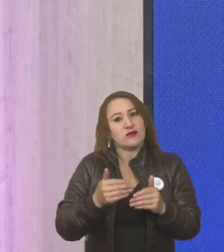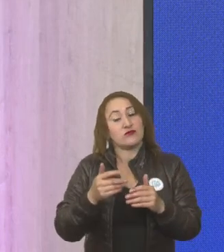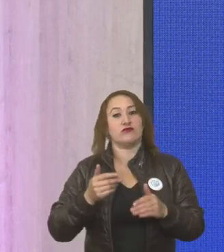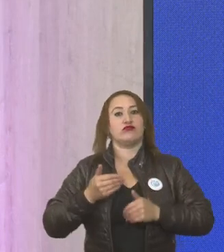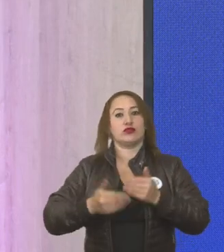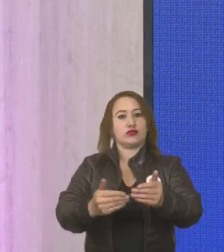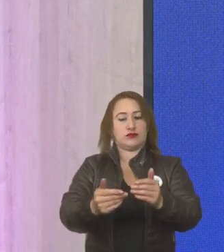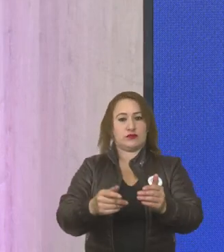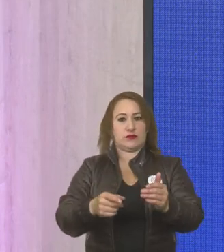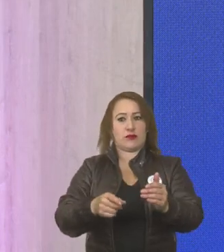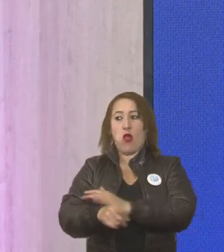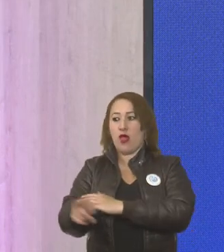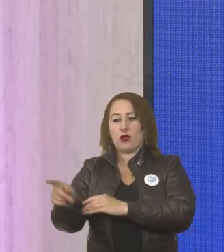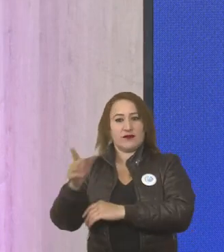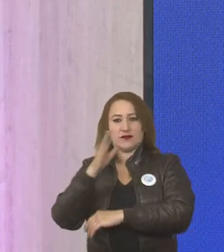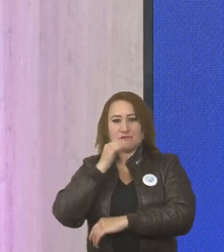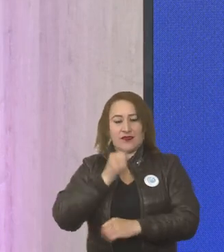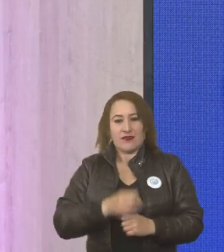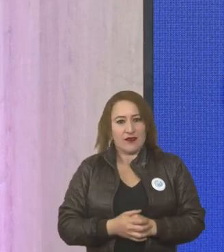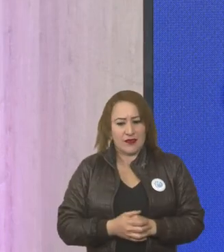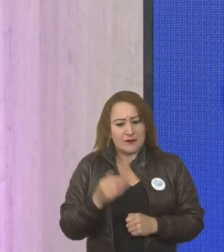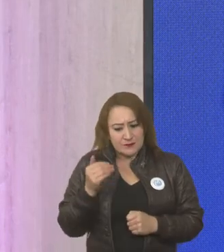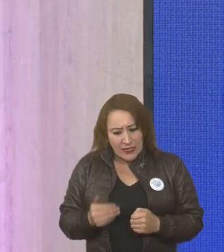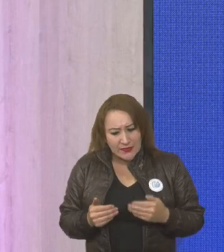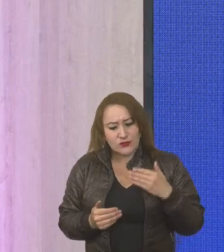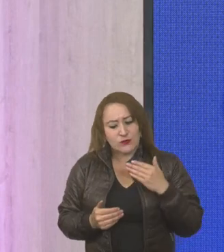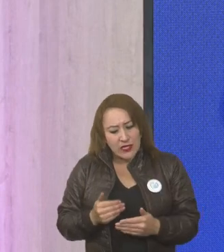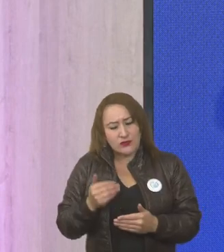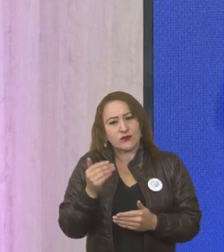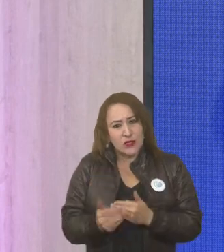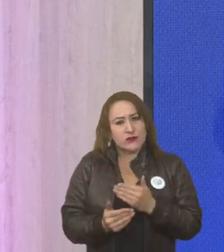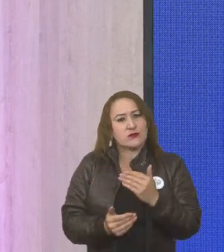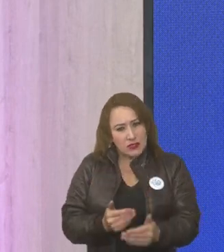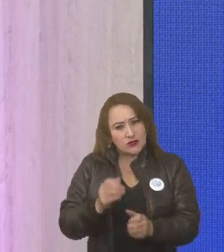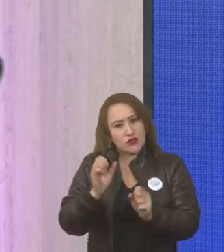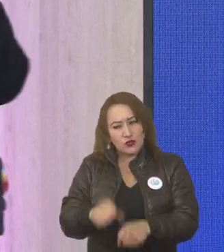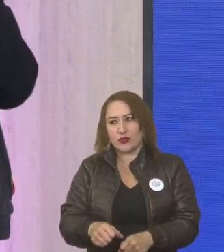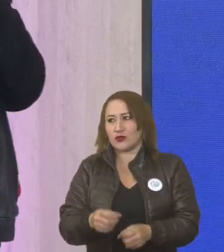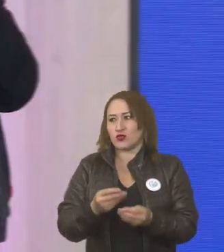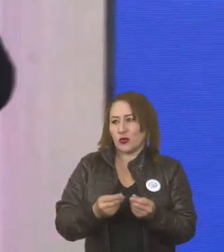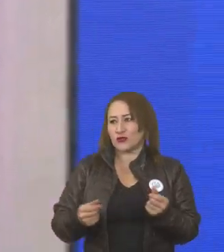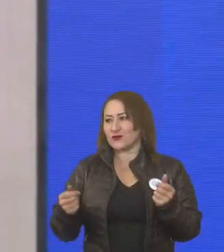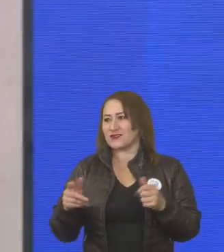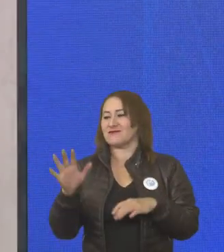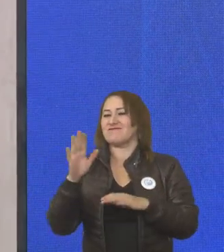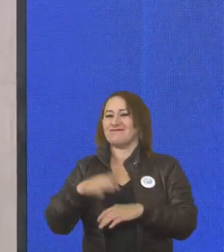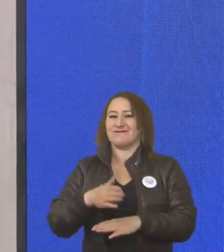escalón y no hay que volarse ninguno. Pasito a pasito, pasito a pasito, suave, suavecito.